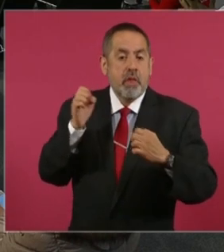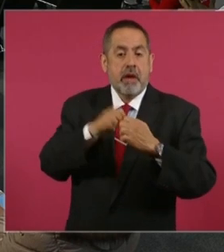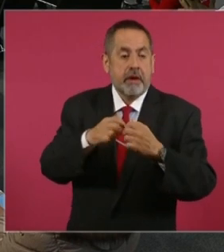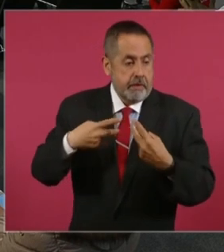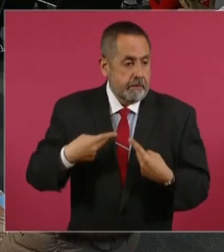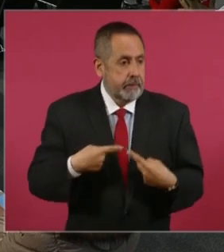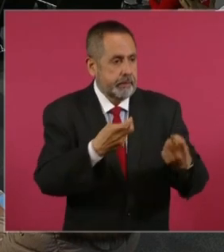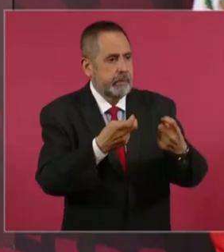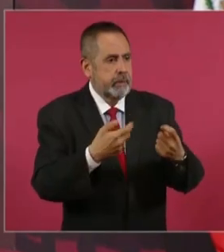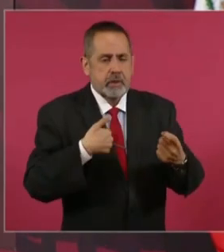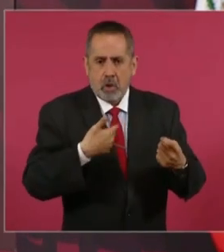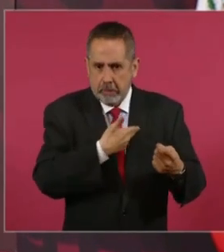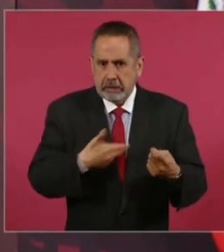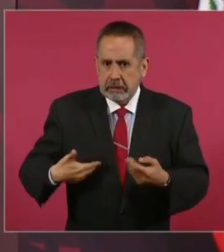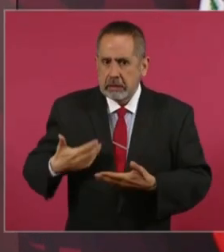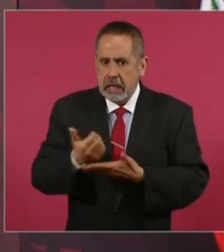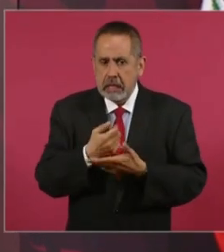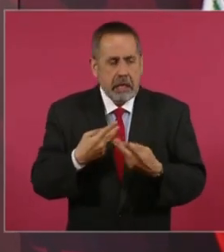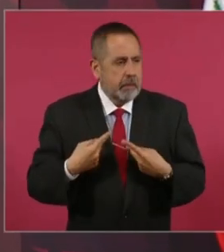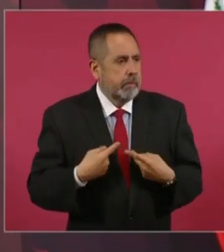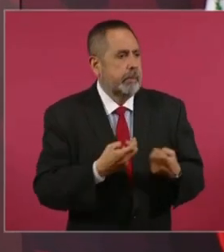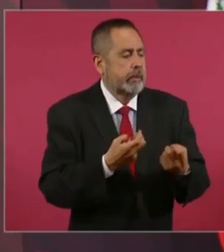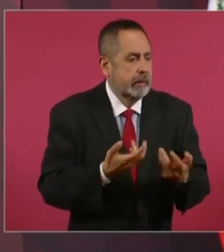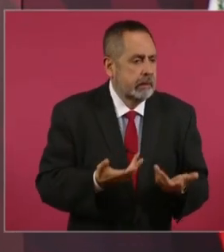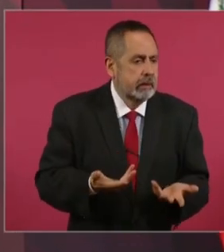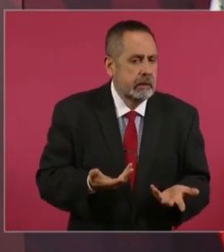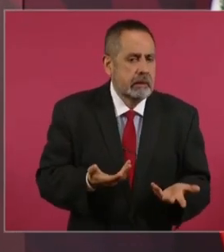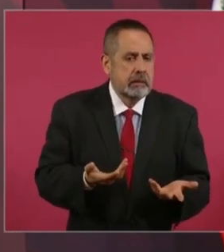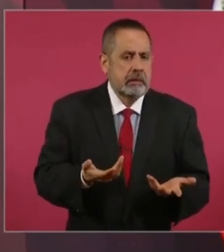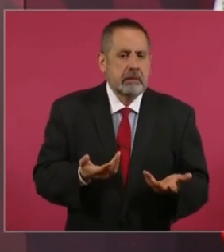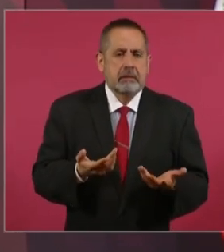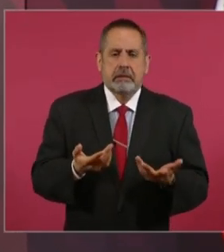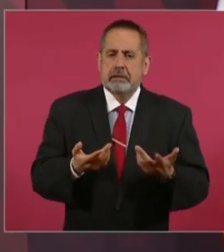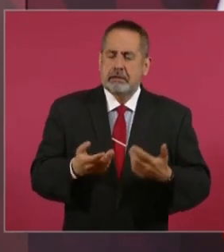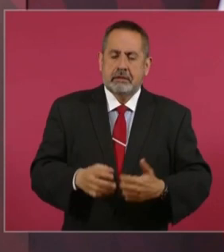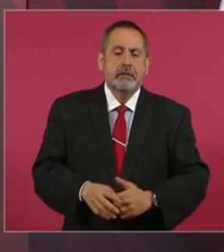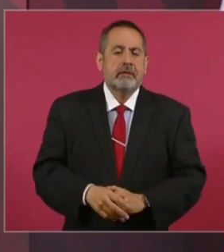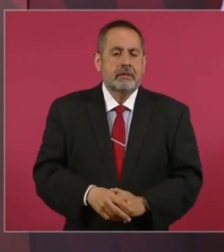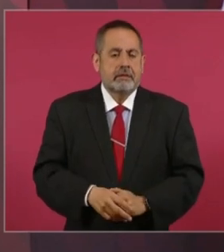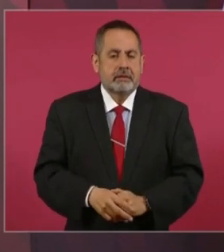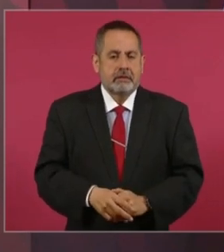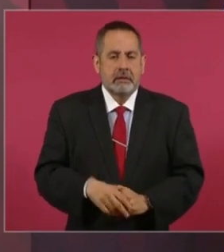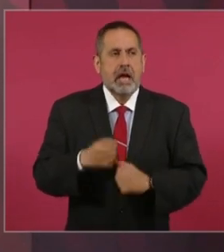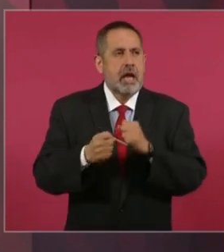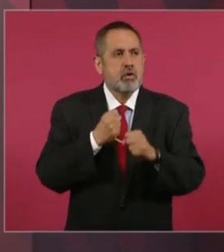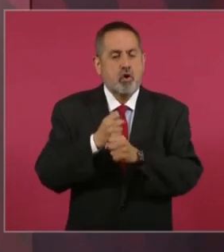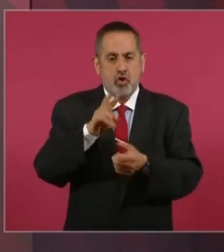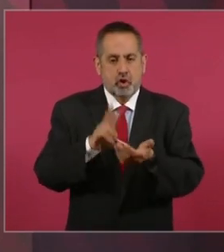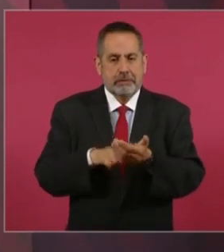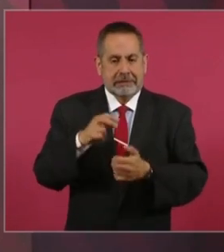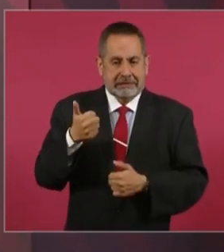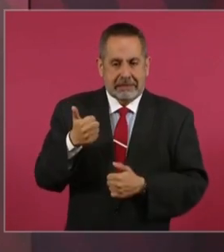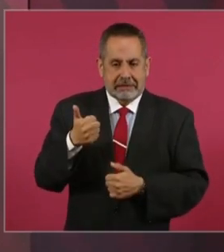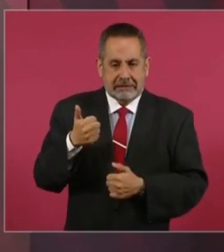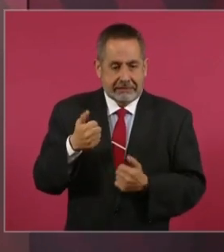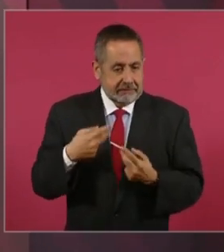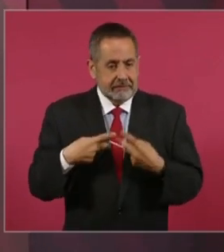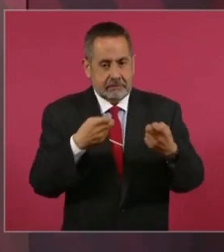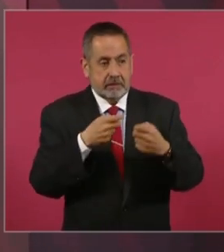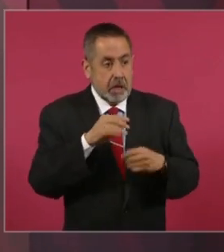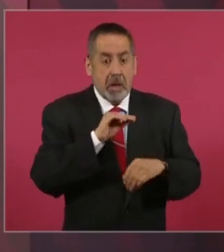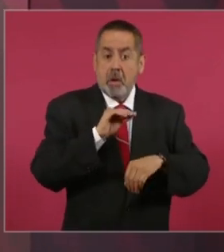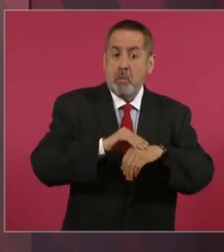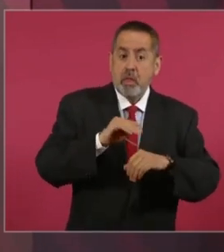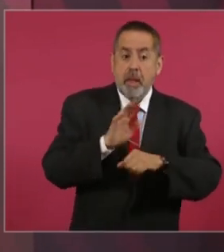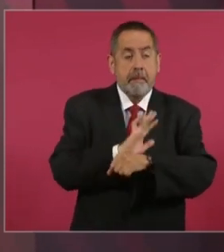cuando nos roban la elección presidencial del 2006 y hacen una